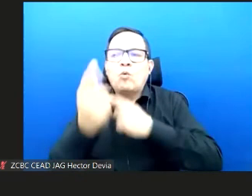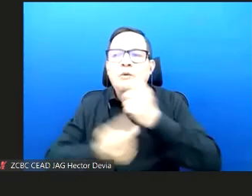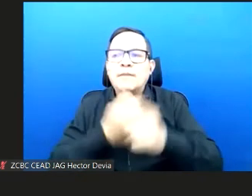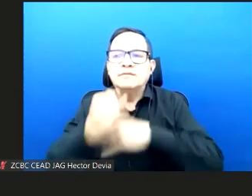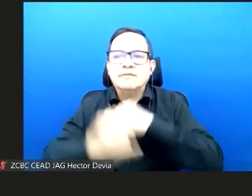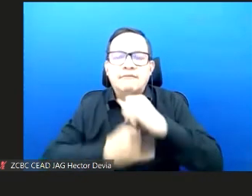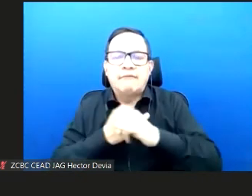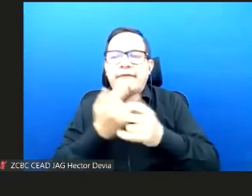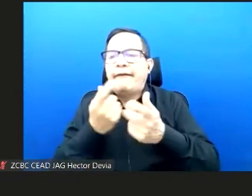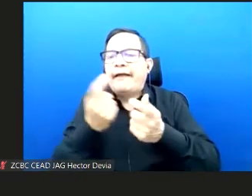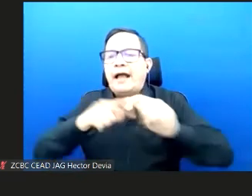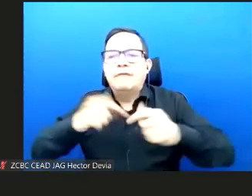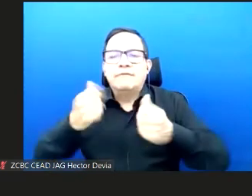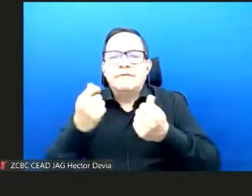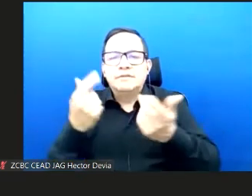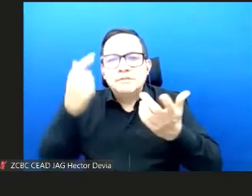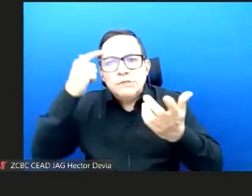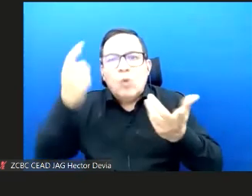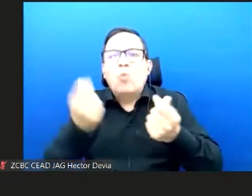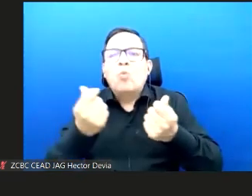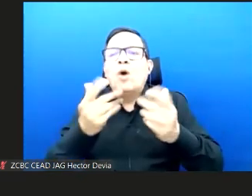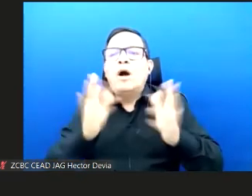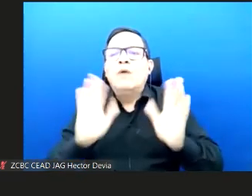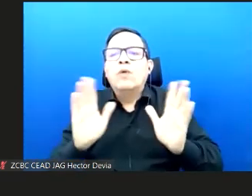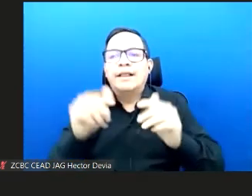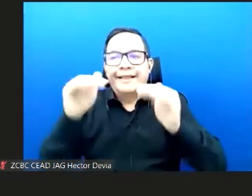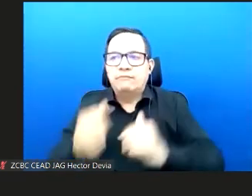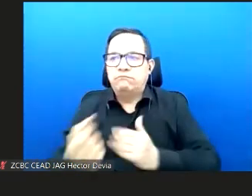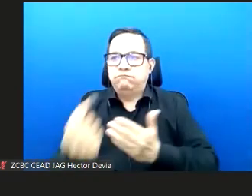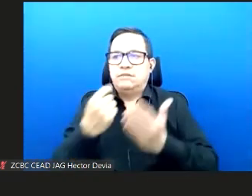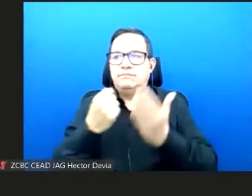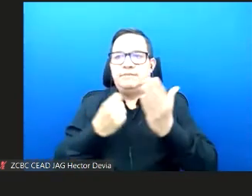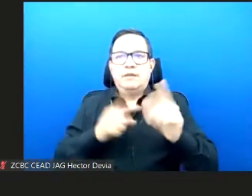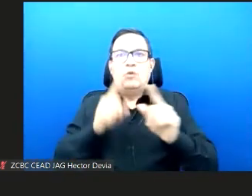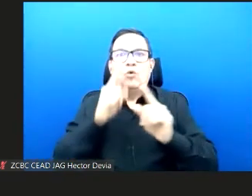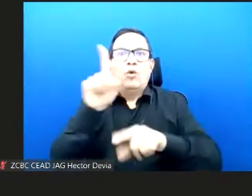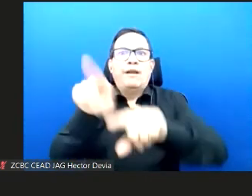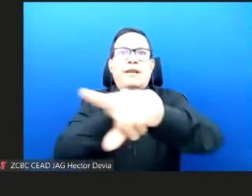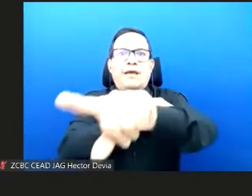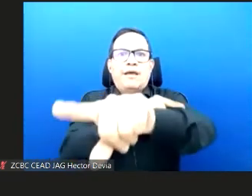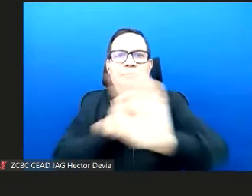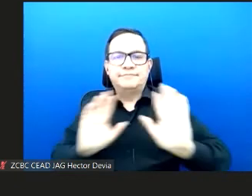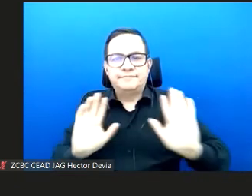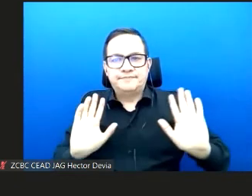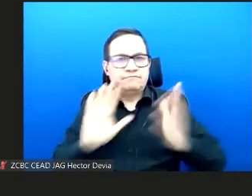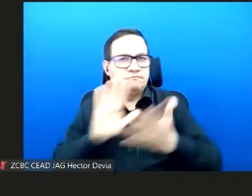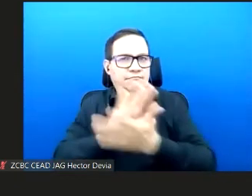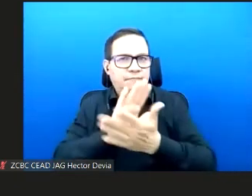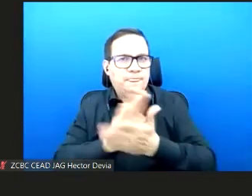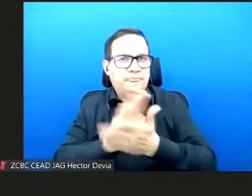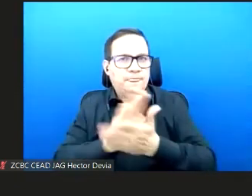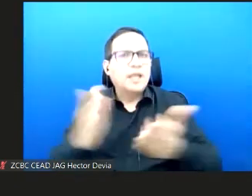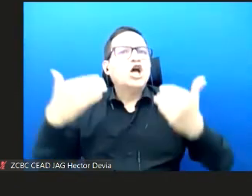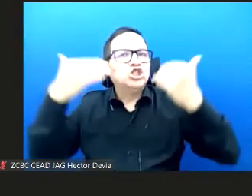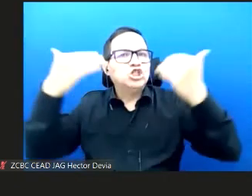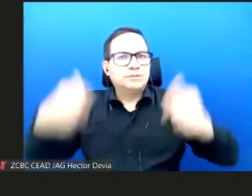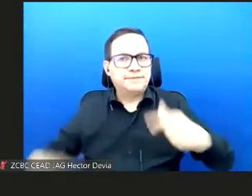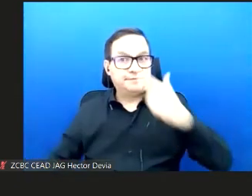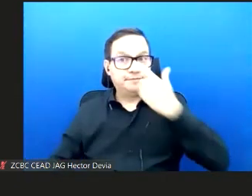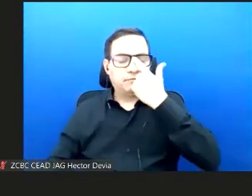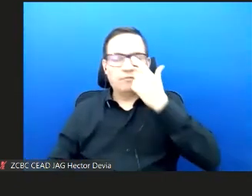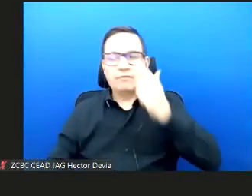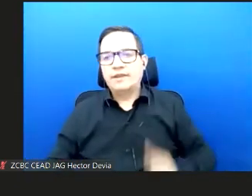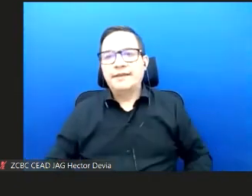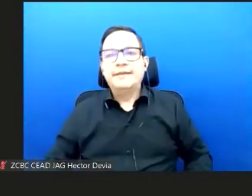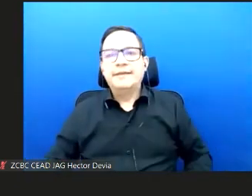financiera? Bueno, este ejercicio es un poquito largo, pero ya van a ver que es muy útil. Lo